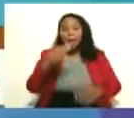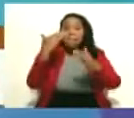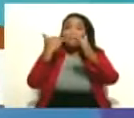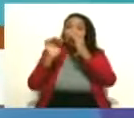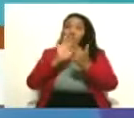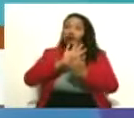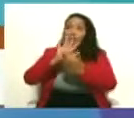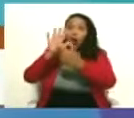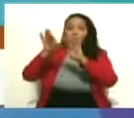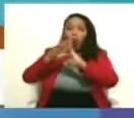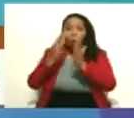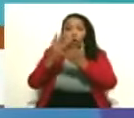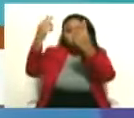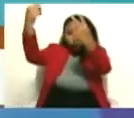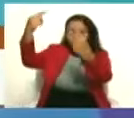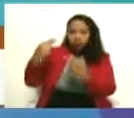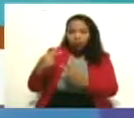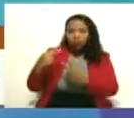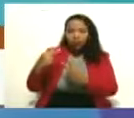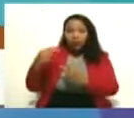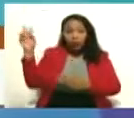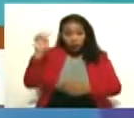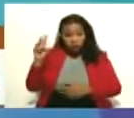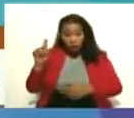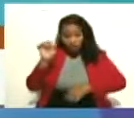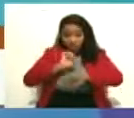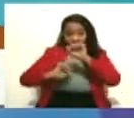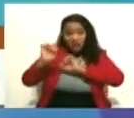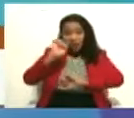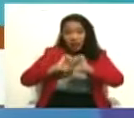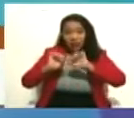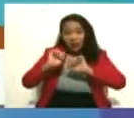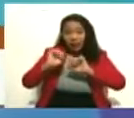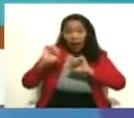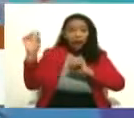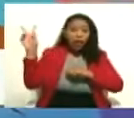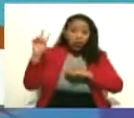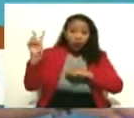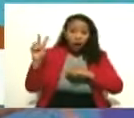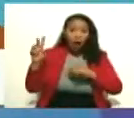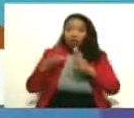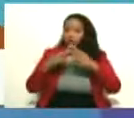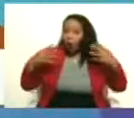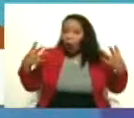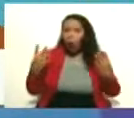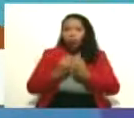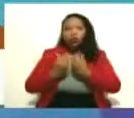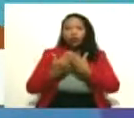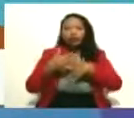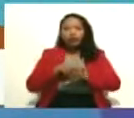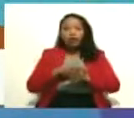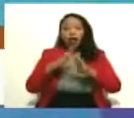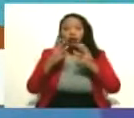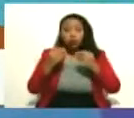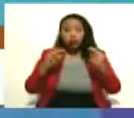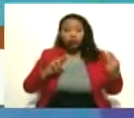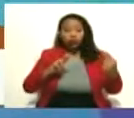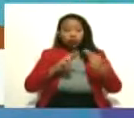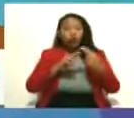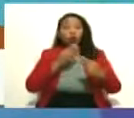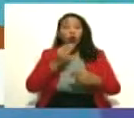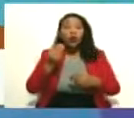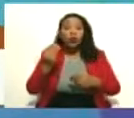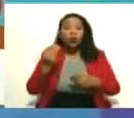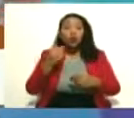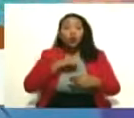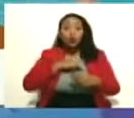Los venezolanos, cuando se trata de defender nuestro país, nos unimos. Y fíjate que en los muchos encuentros que hemos tenido con la juventud,